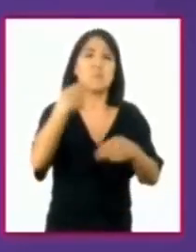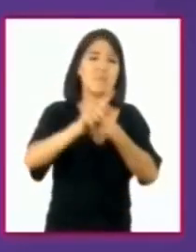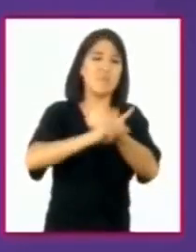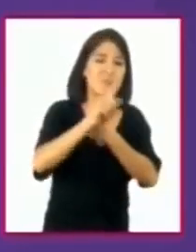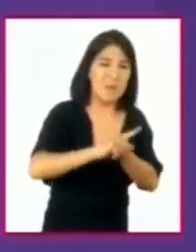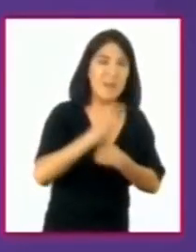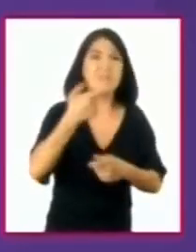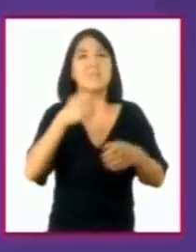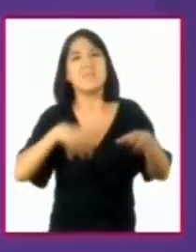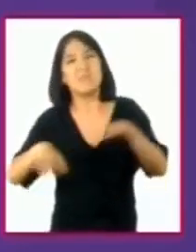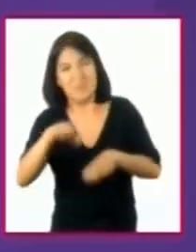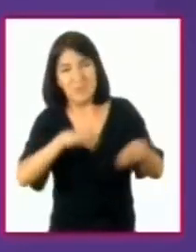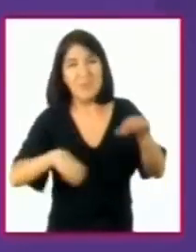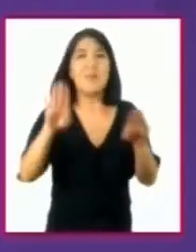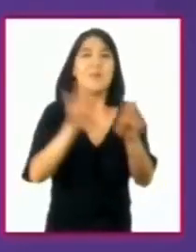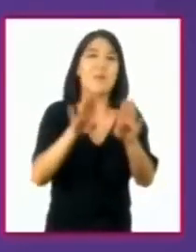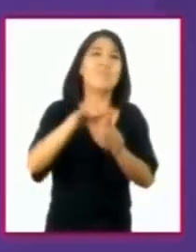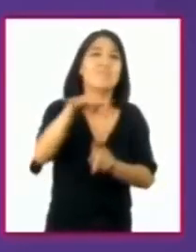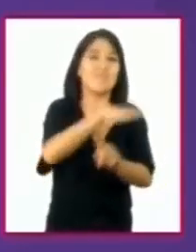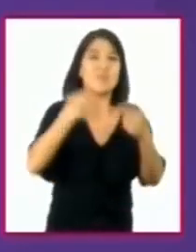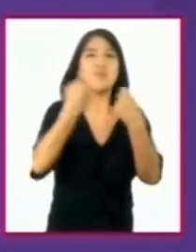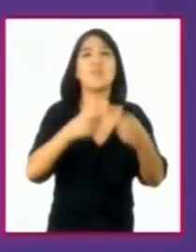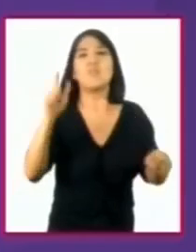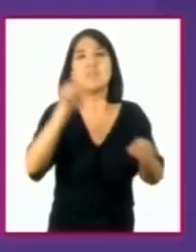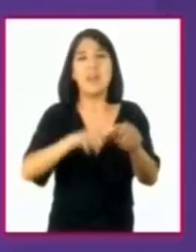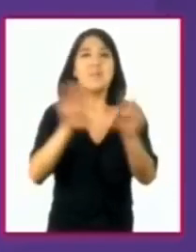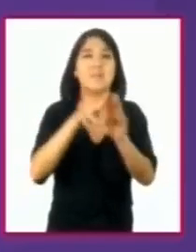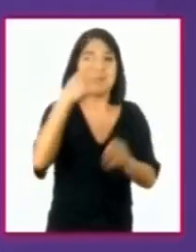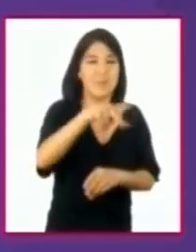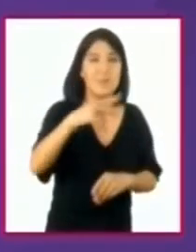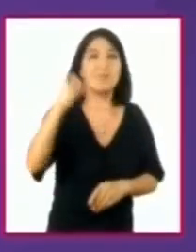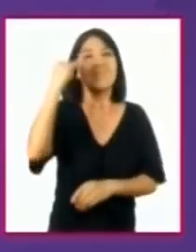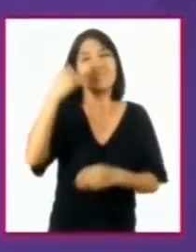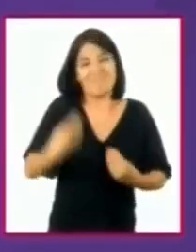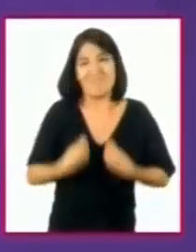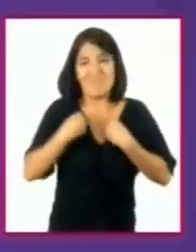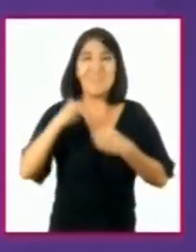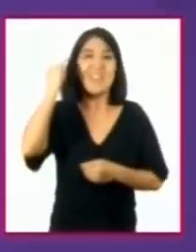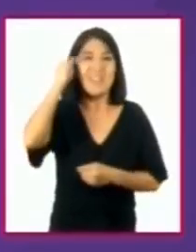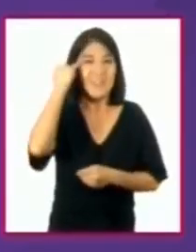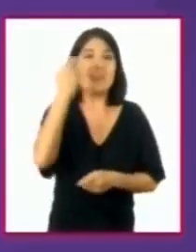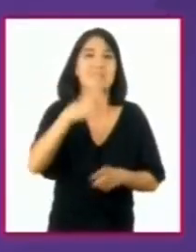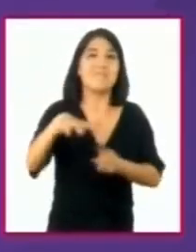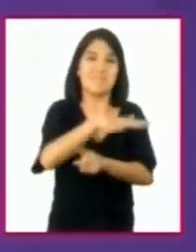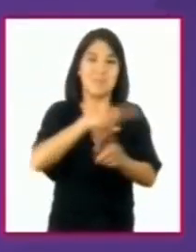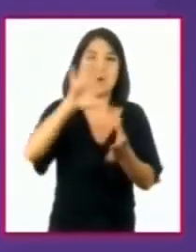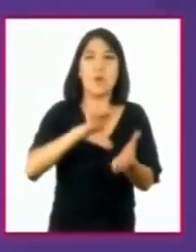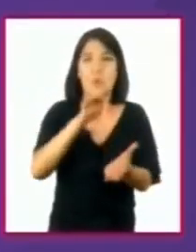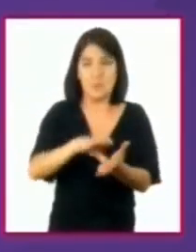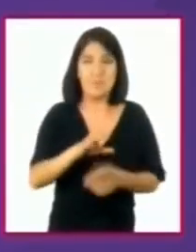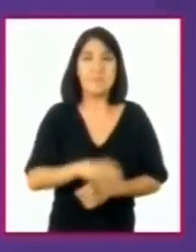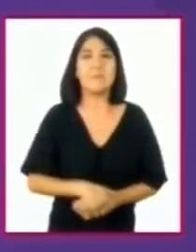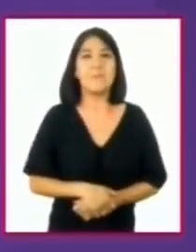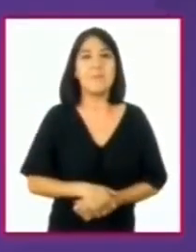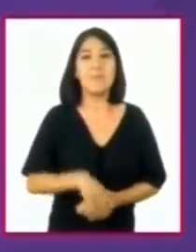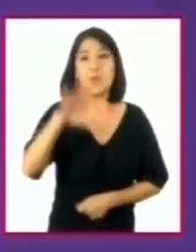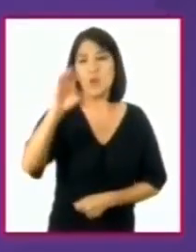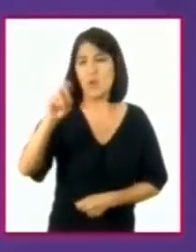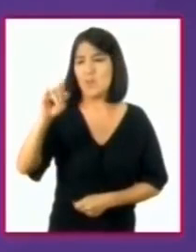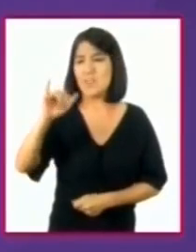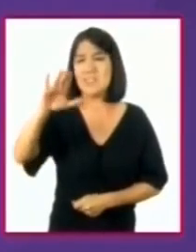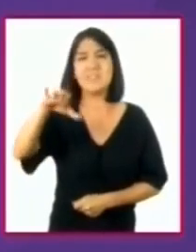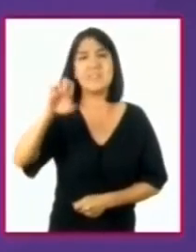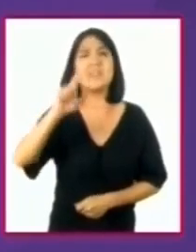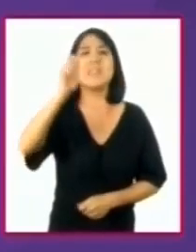sociales originados por el contacto y la vida indígena en el periodo de la colonia. Los códices se